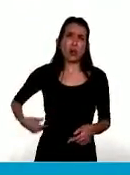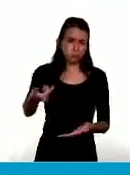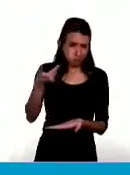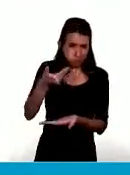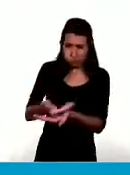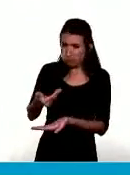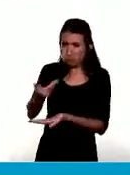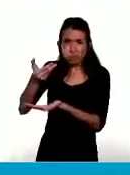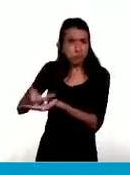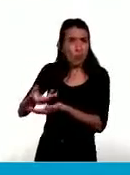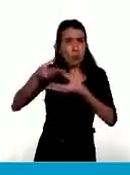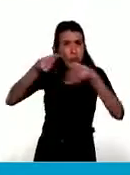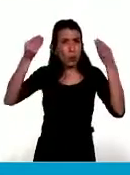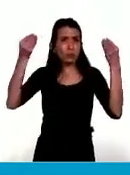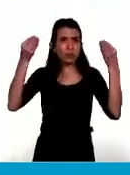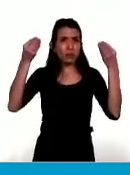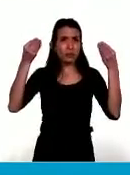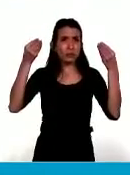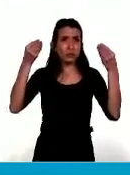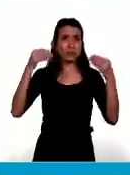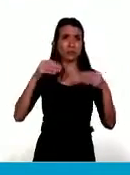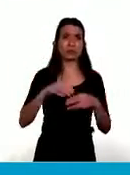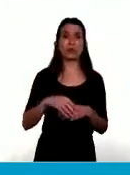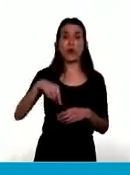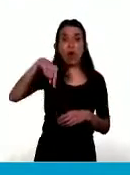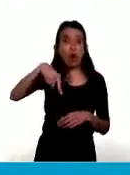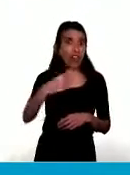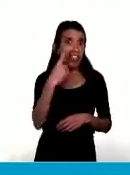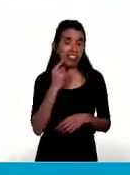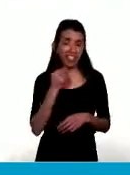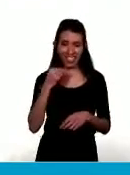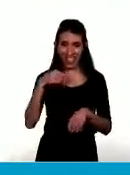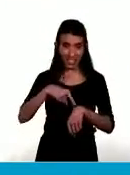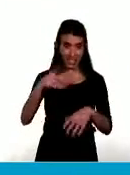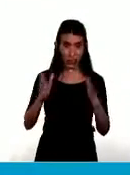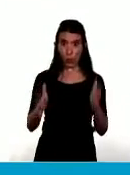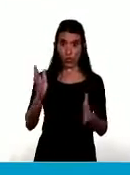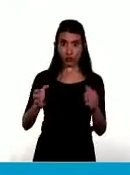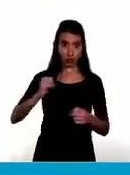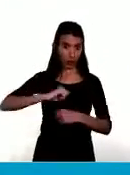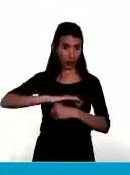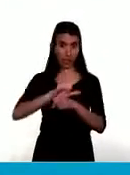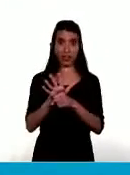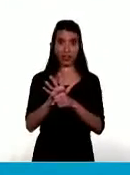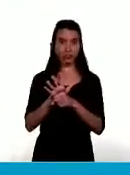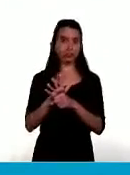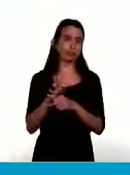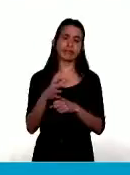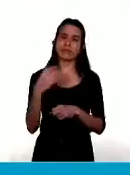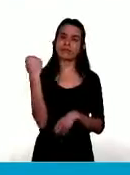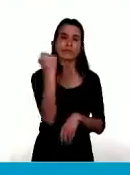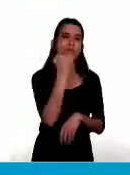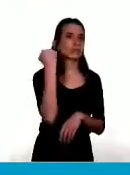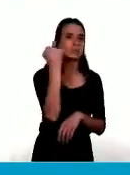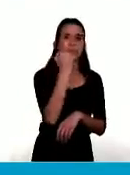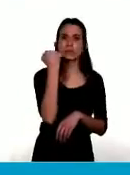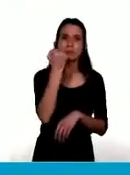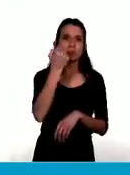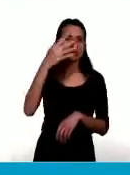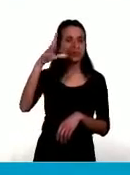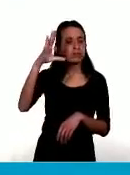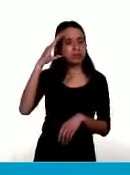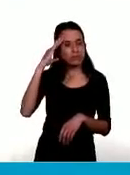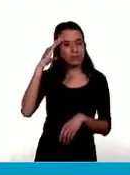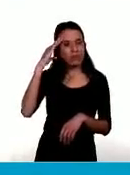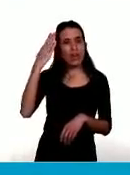claramente. Pero hoy, en tiempos de pandemia, lo fundamental, apelando a la memoria,